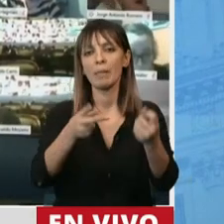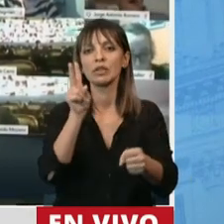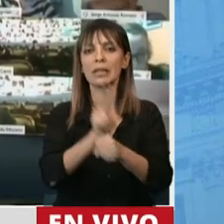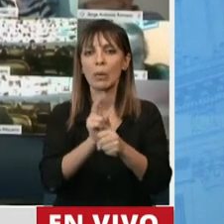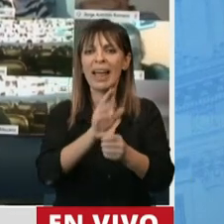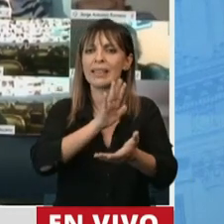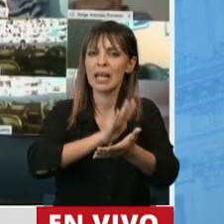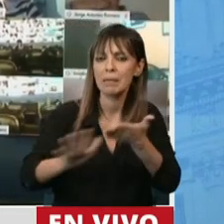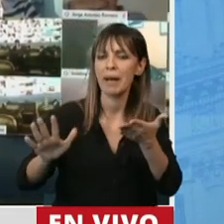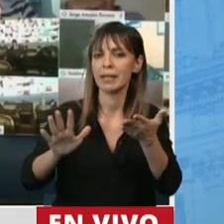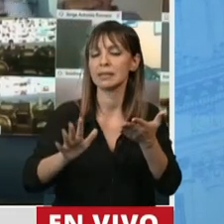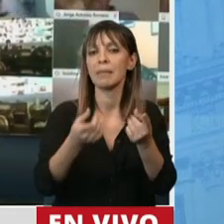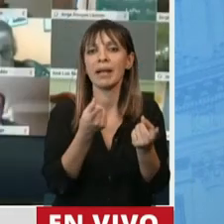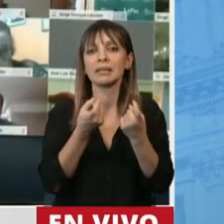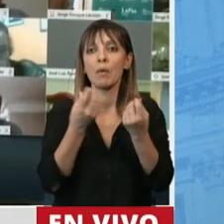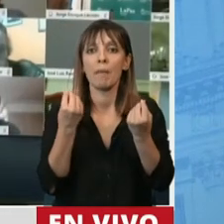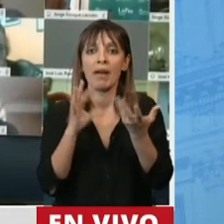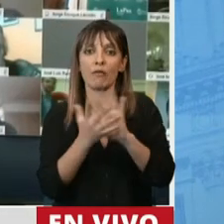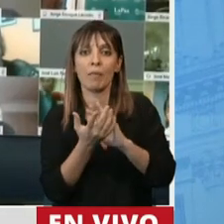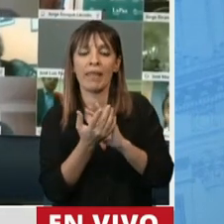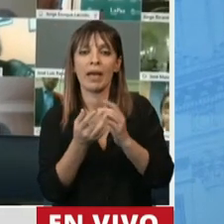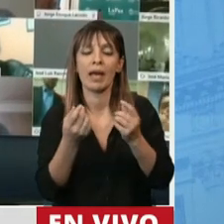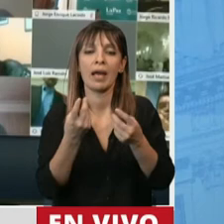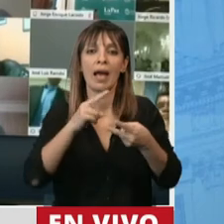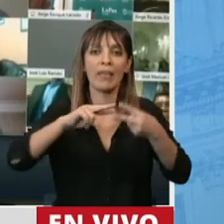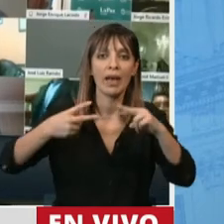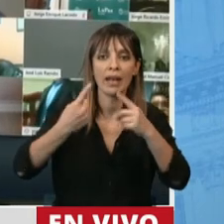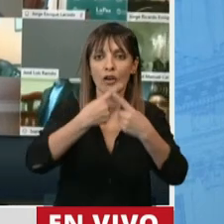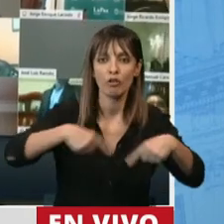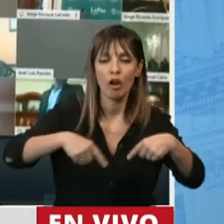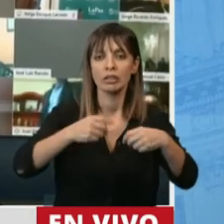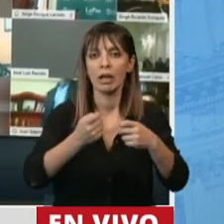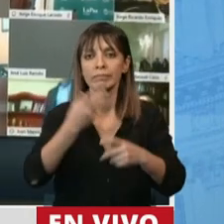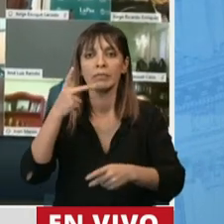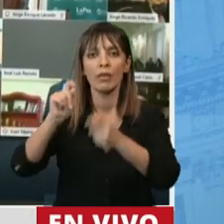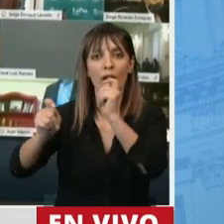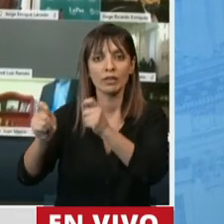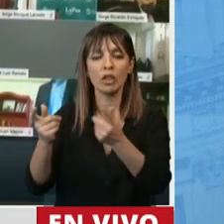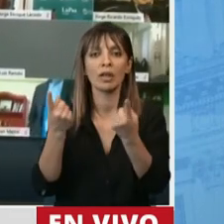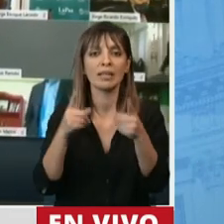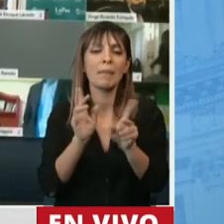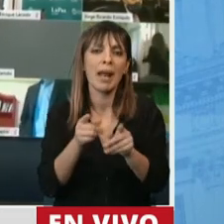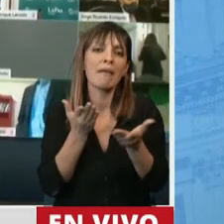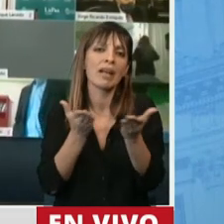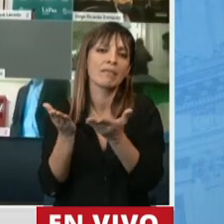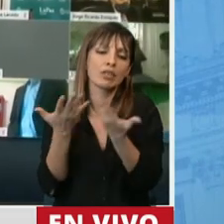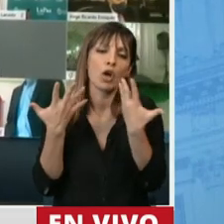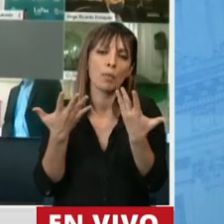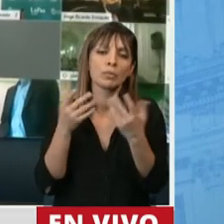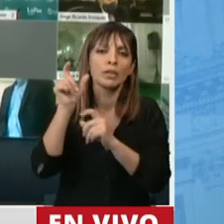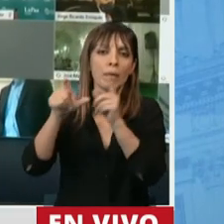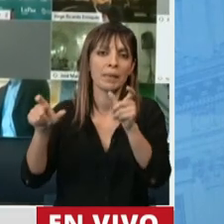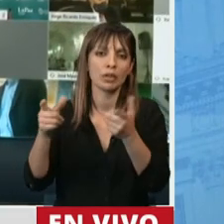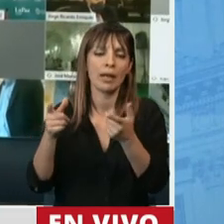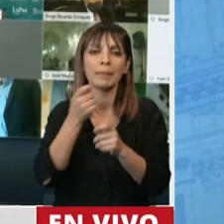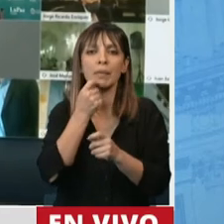transparencia necesarias para el manejo de material genético, y además se establecen algunos beneficios adicionales a los donantes, como por